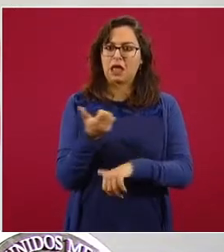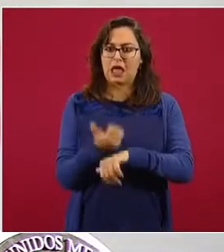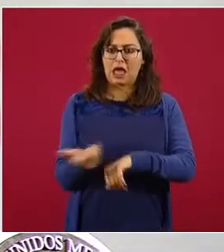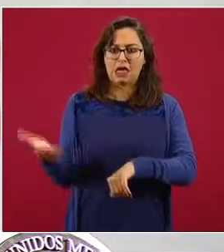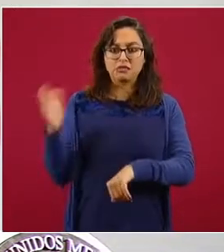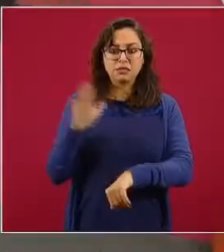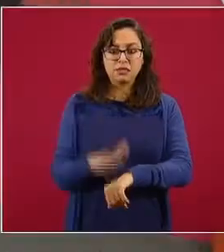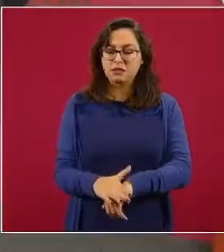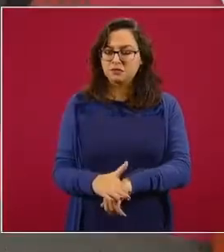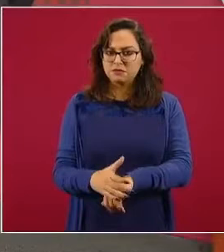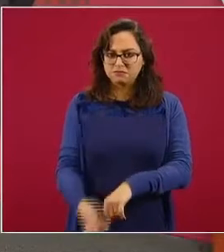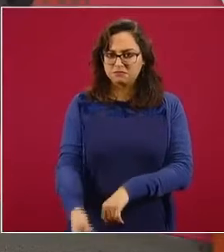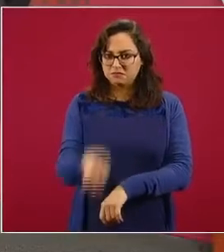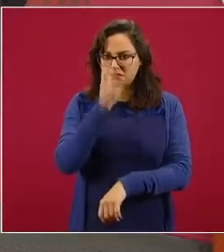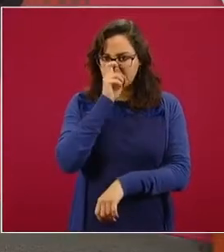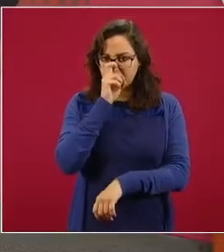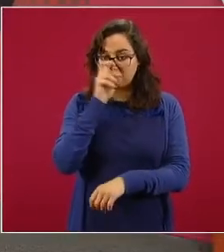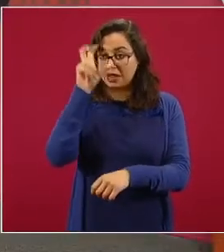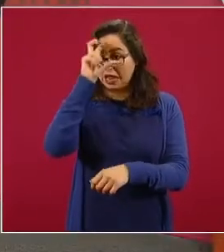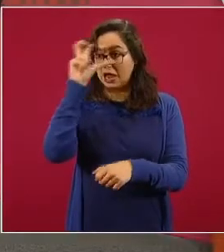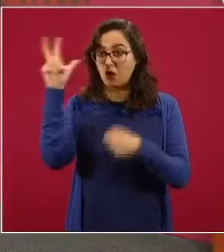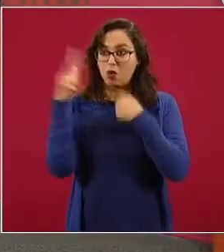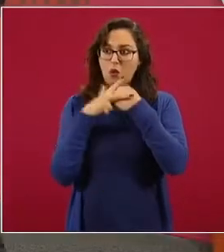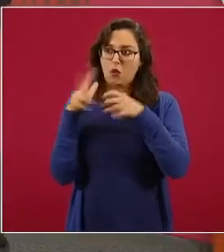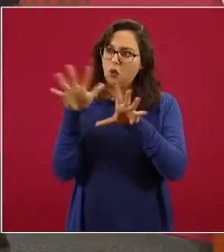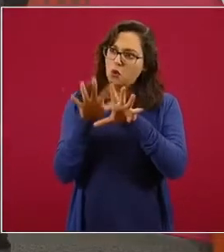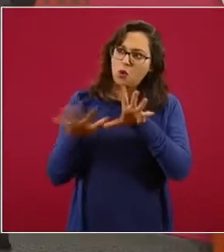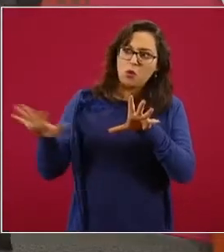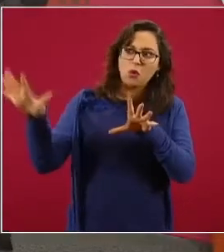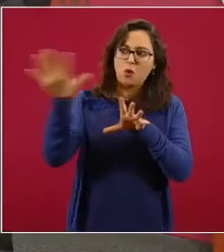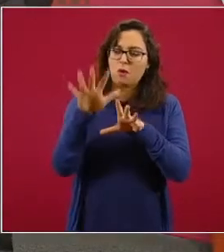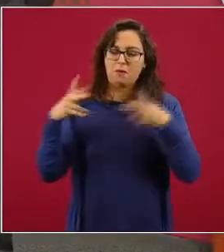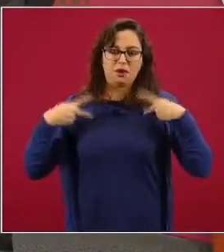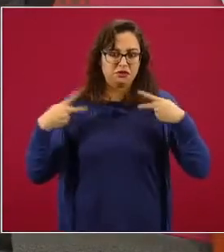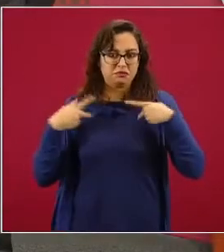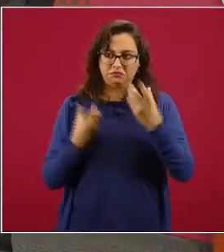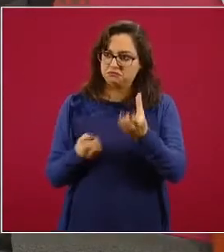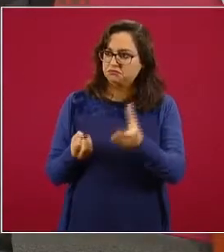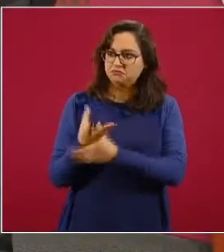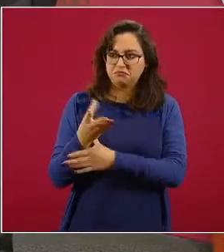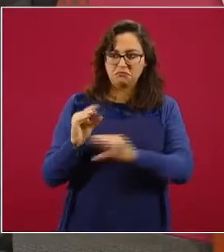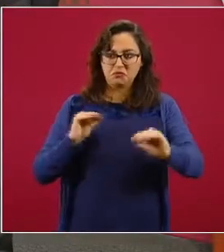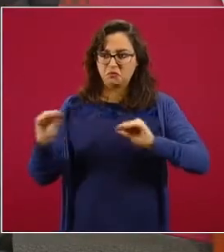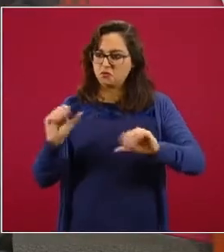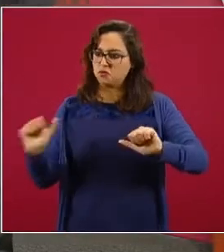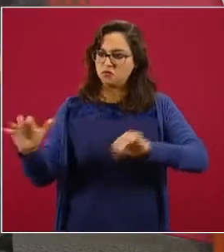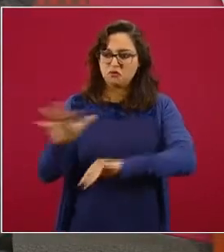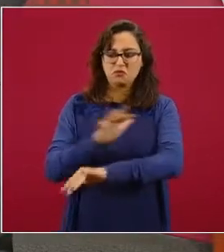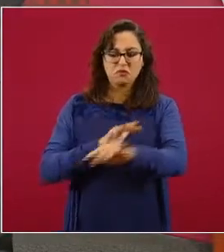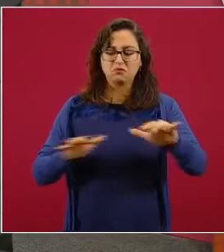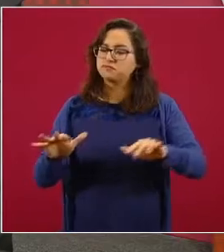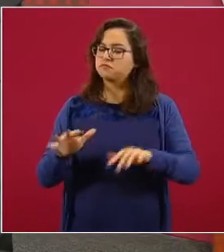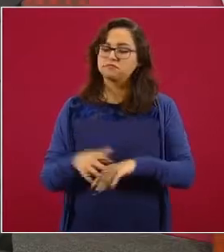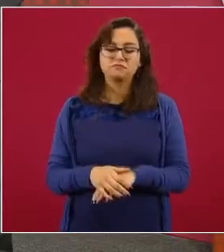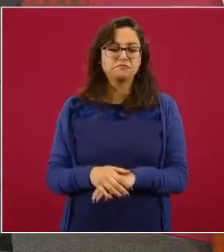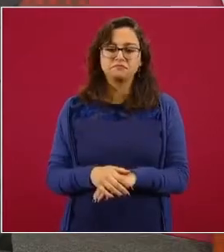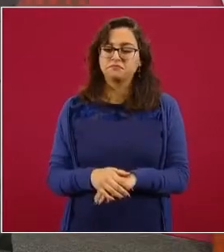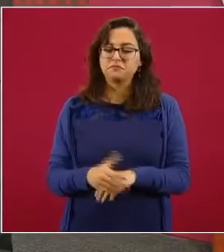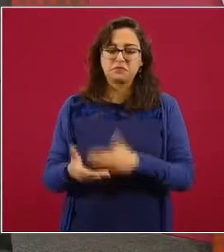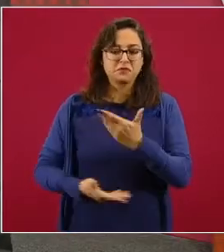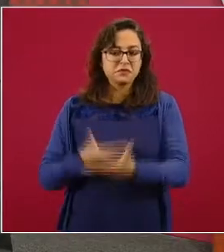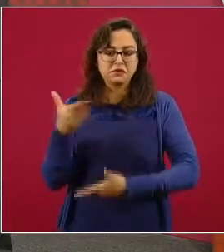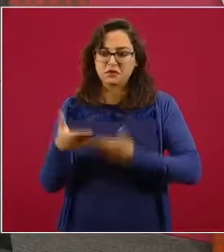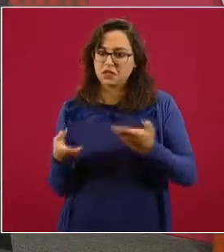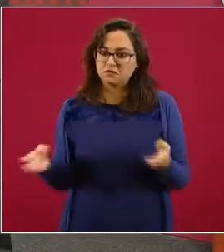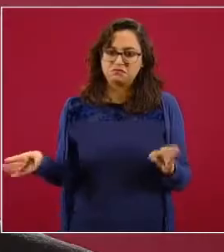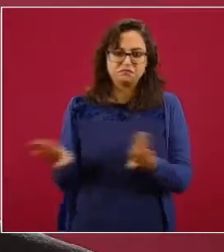en Europa, para restringir la movilidad de las personas. Decretaron suspensiones de